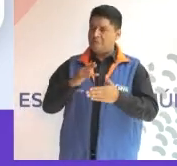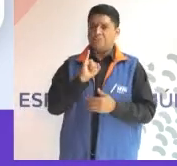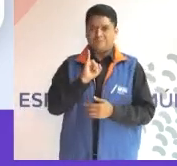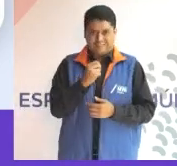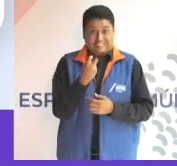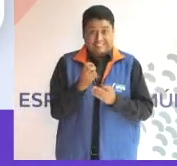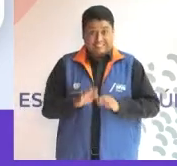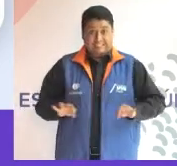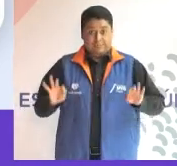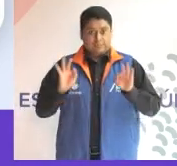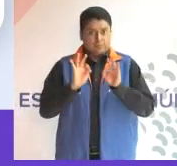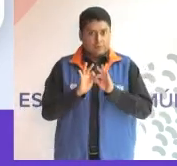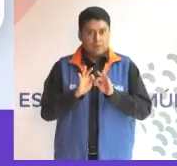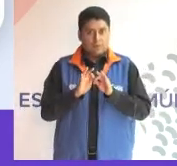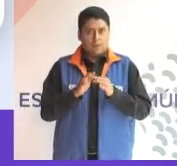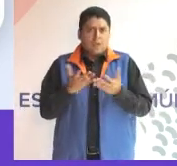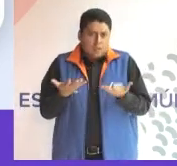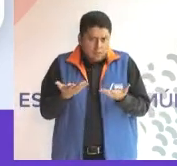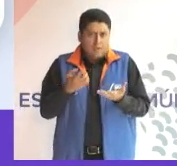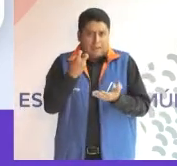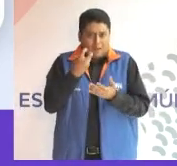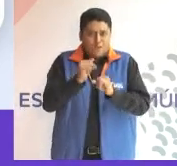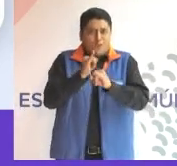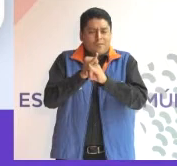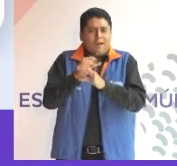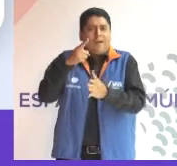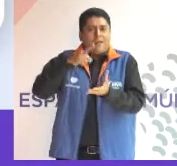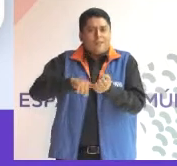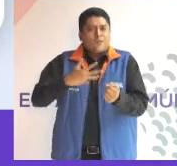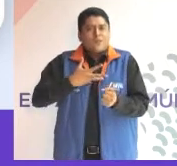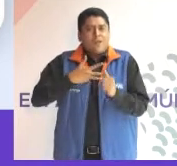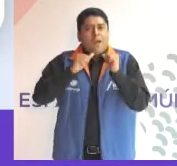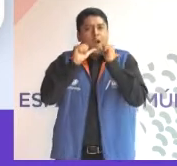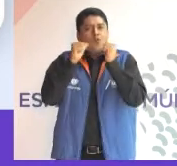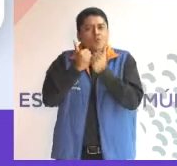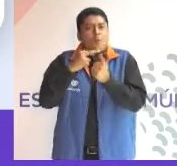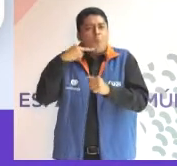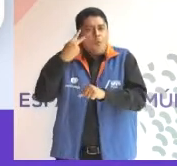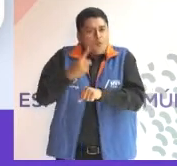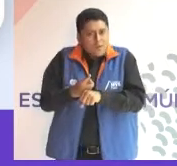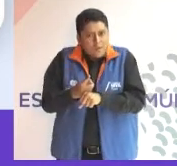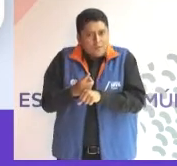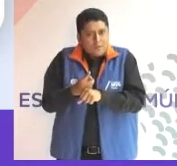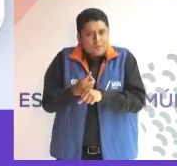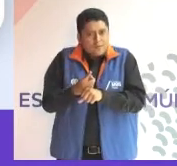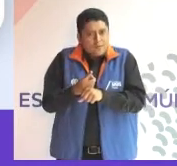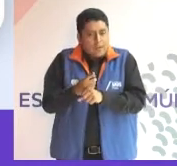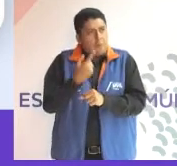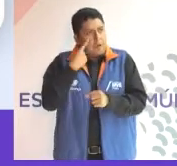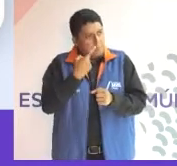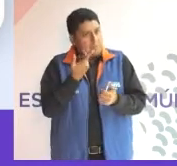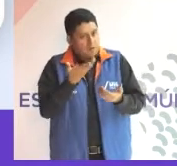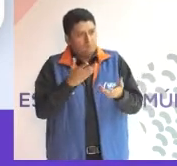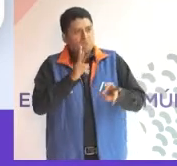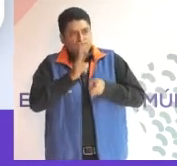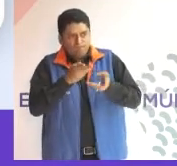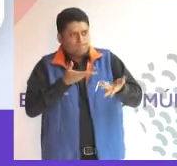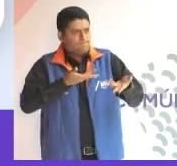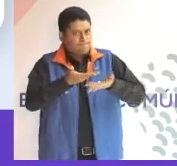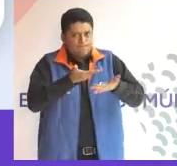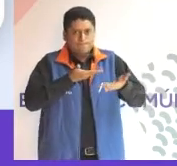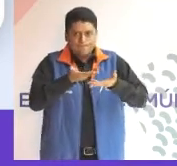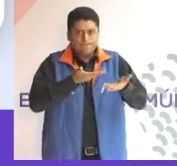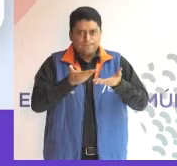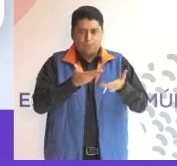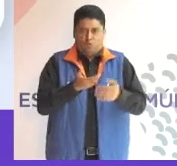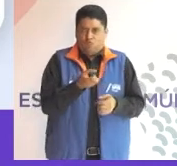y puede, digamos, reemplazar y minimizar el impacto que está teniendo esas redes.